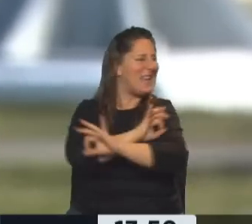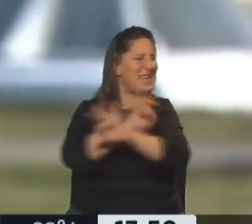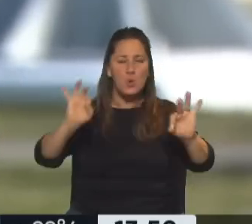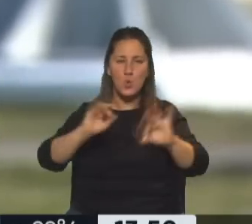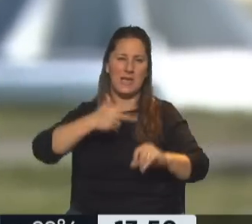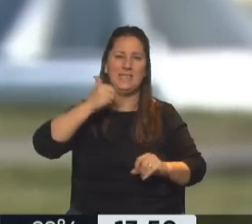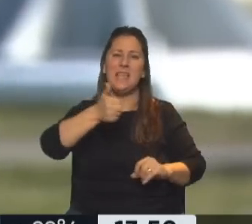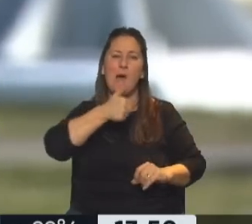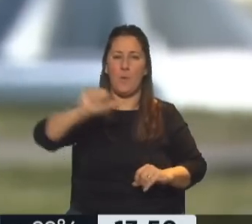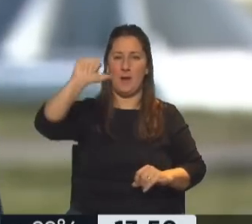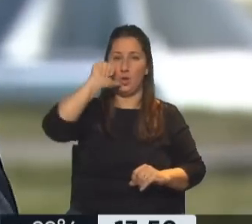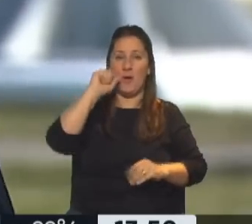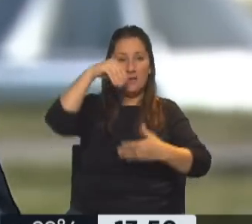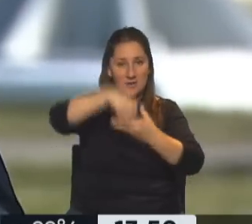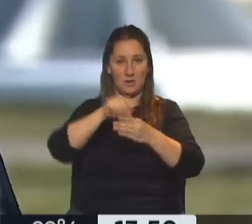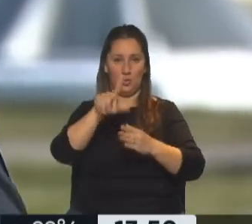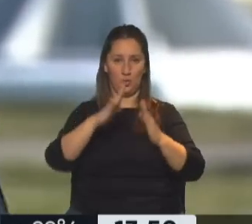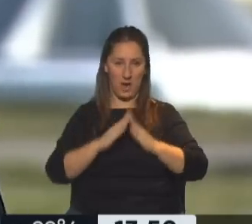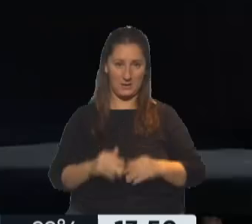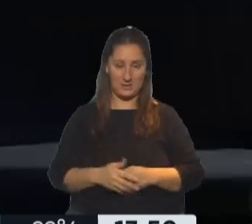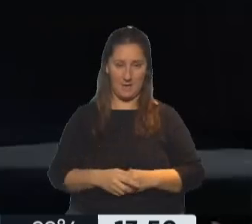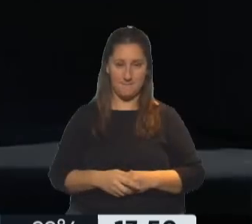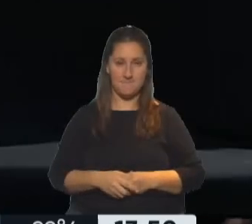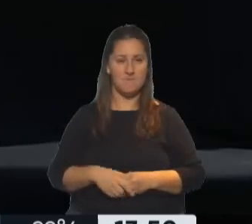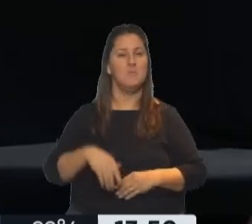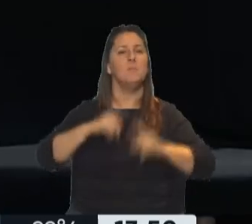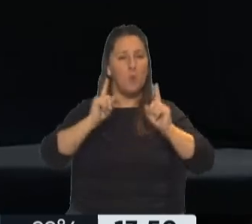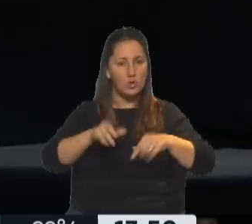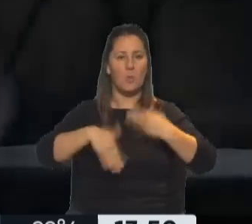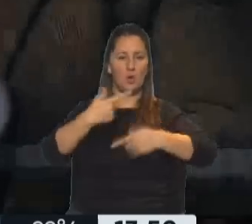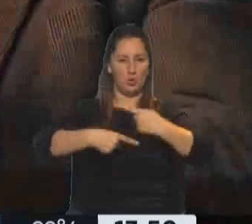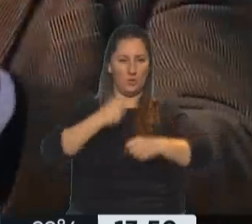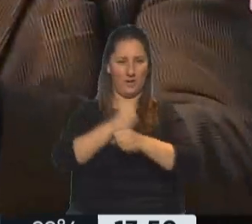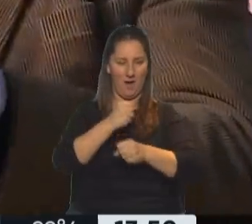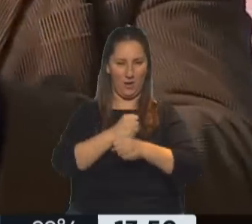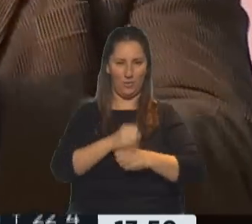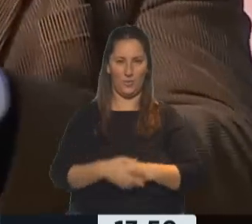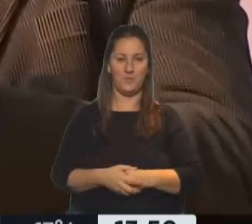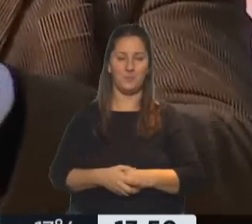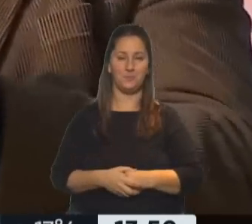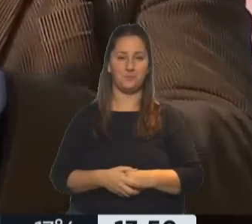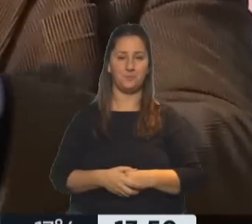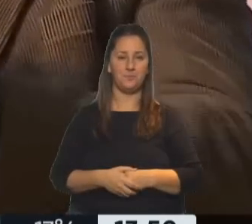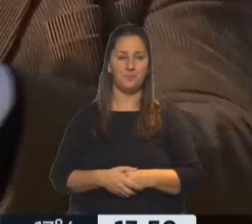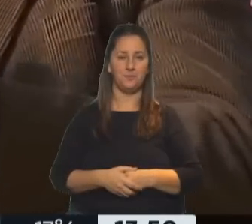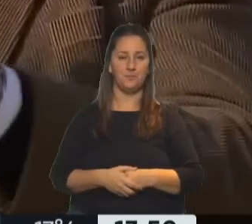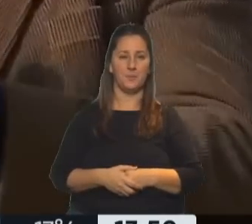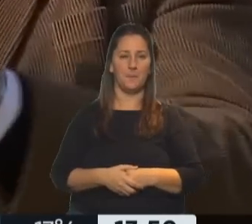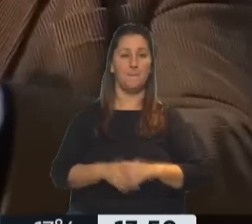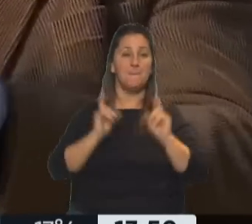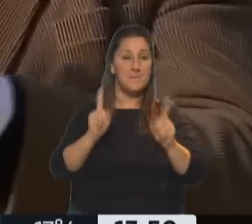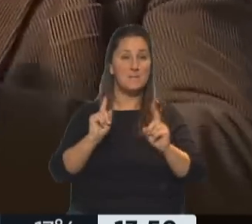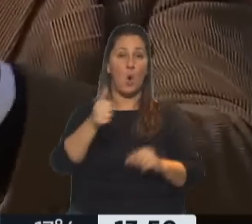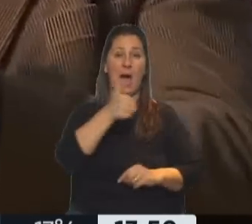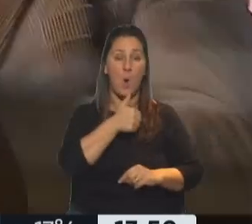sin agua potable en su casa. Y para eso vamos a seguir trabajando. Así como el